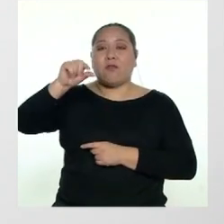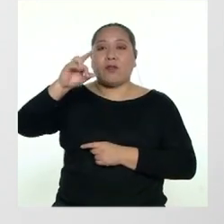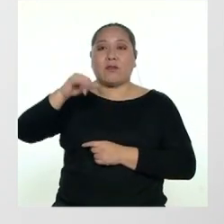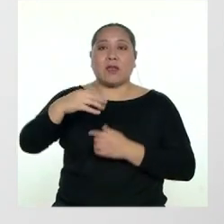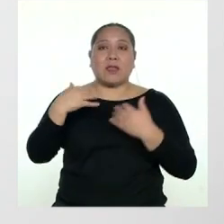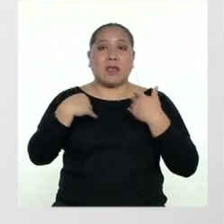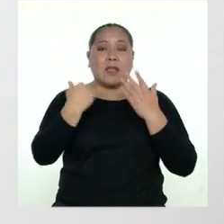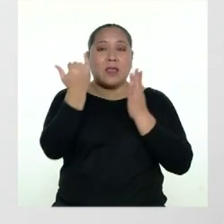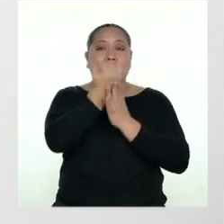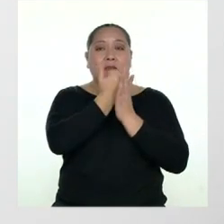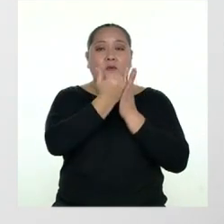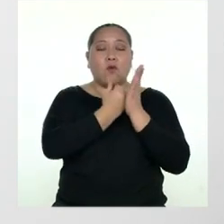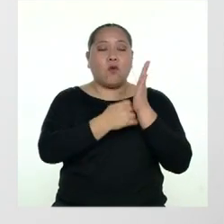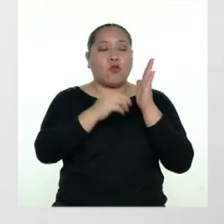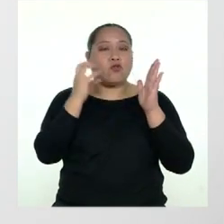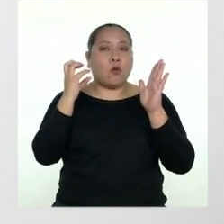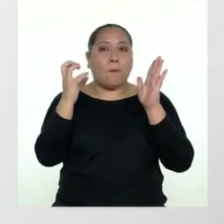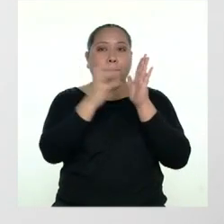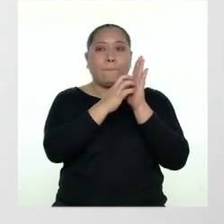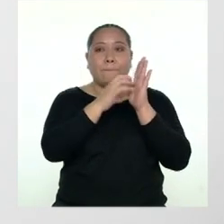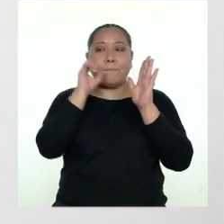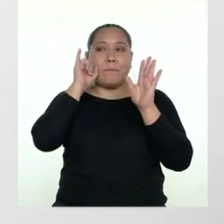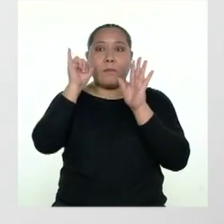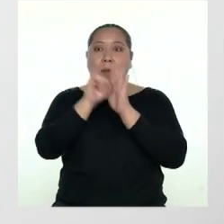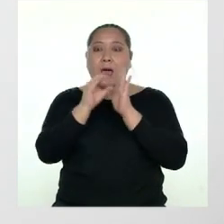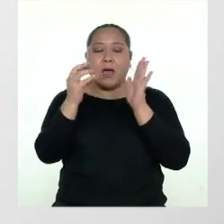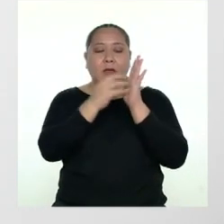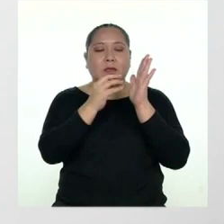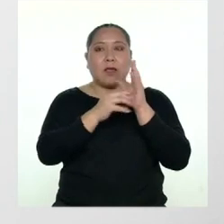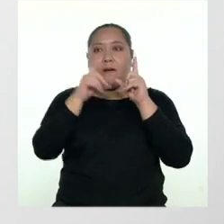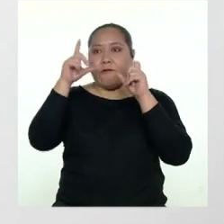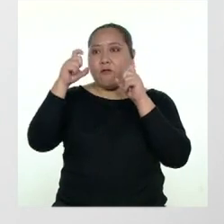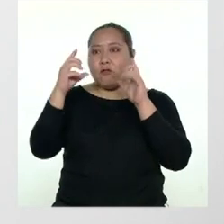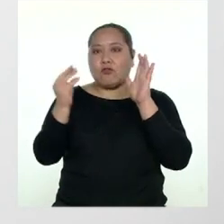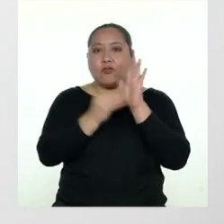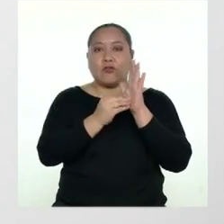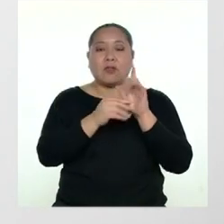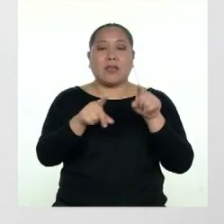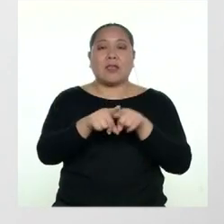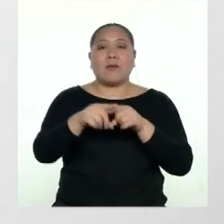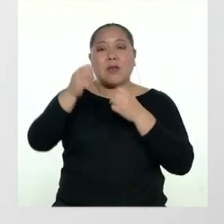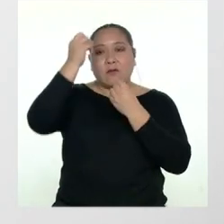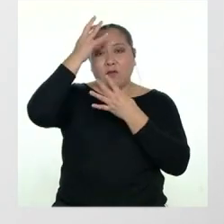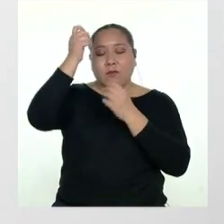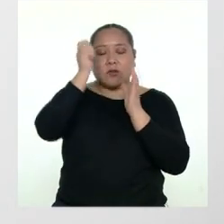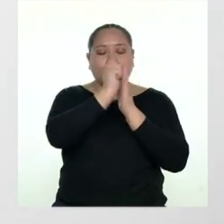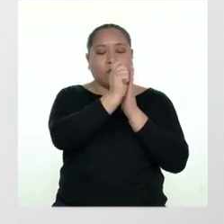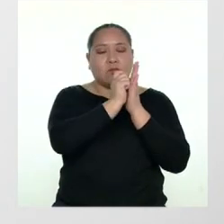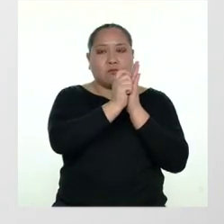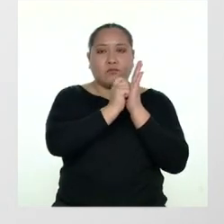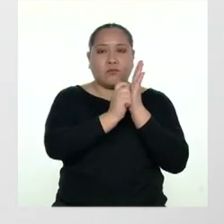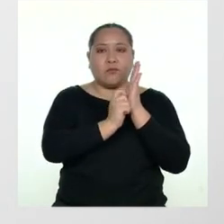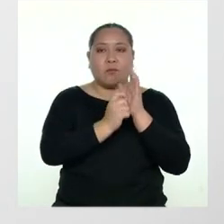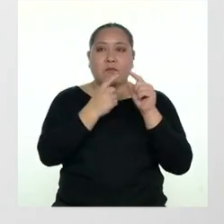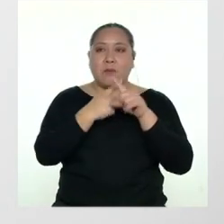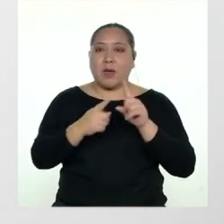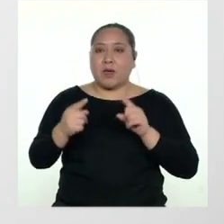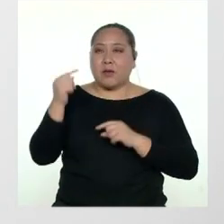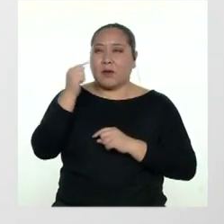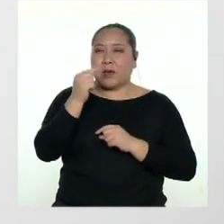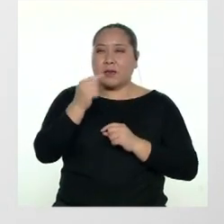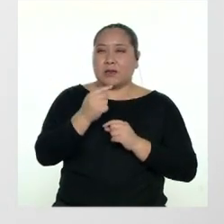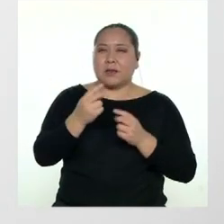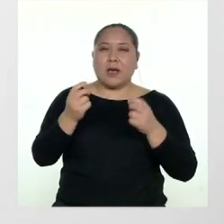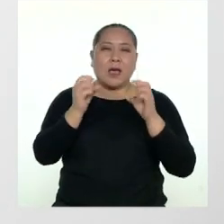dibujos, ilustraciones, fotografías y también información y datos en forma de texto escrito. Pero se procura que este